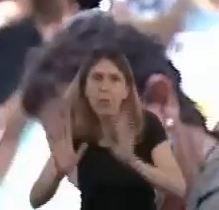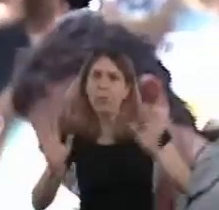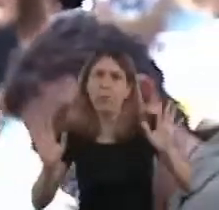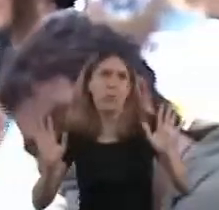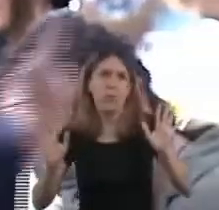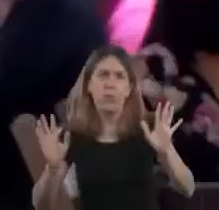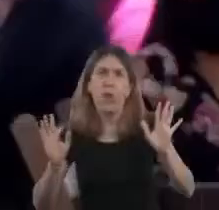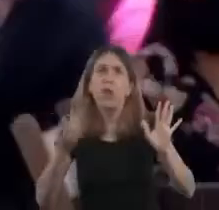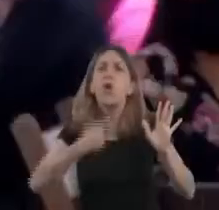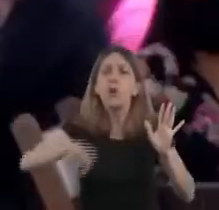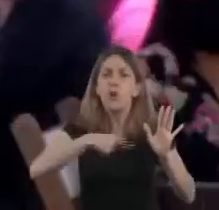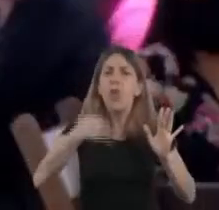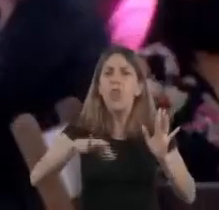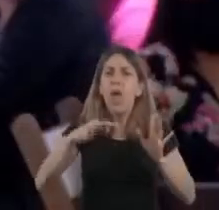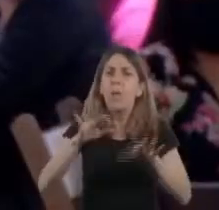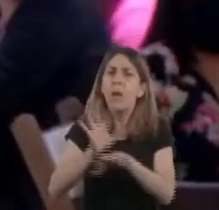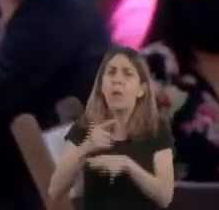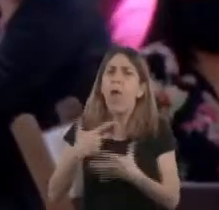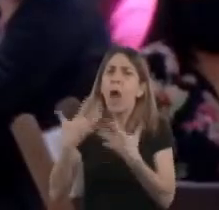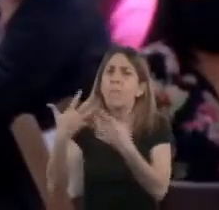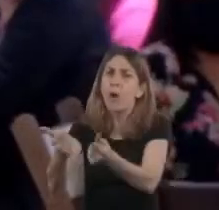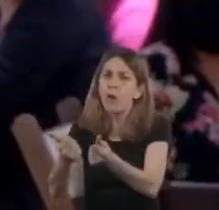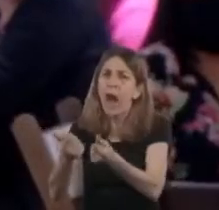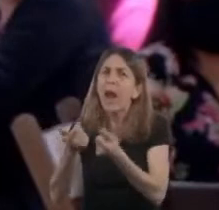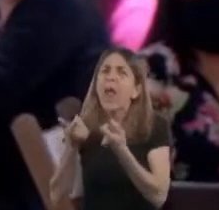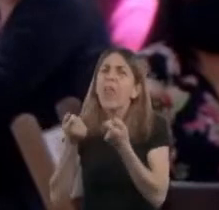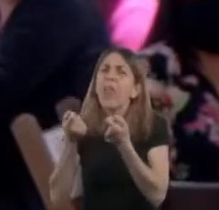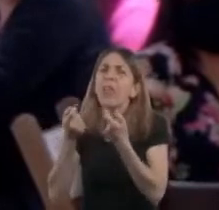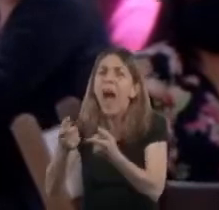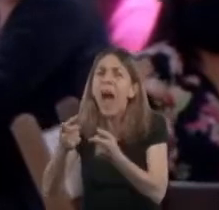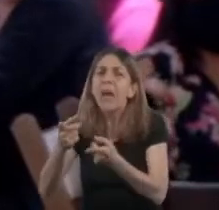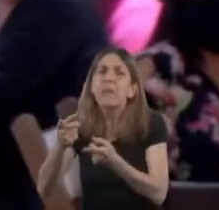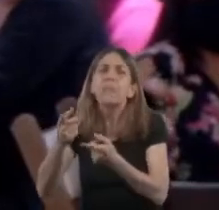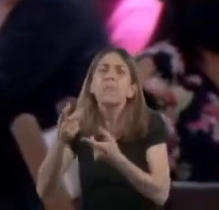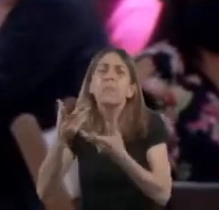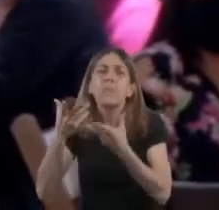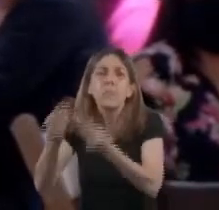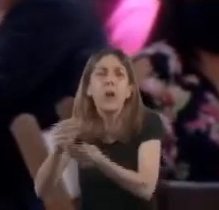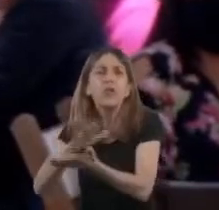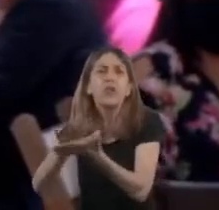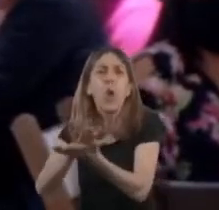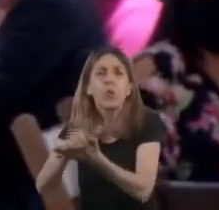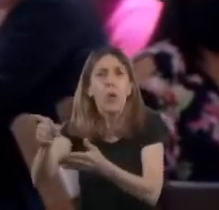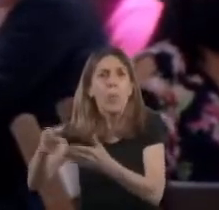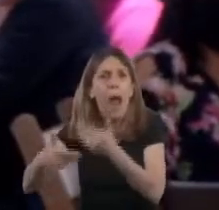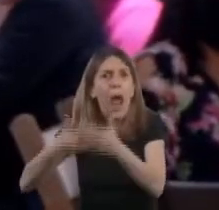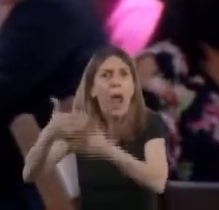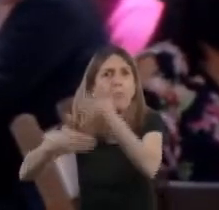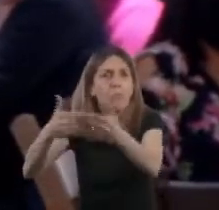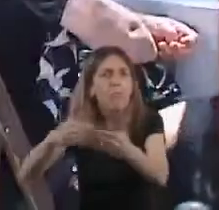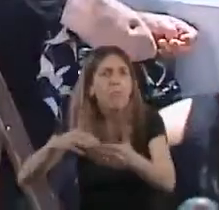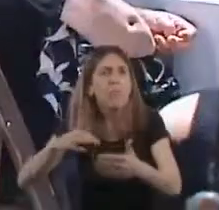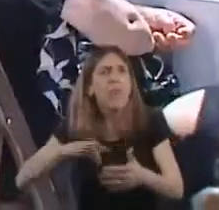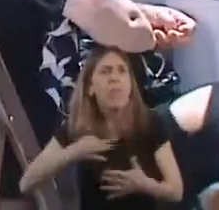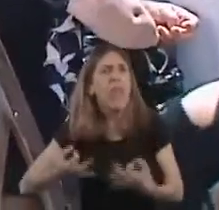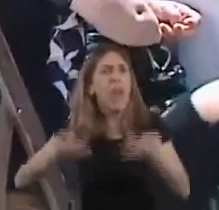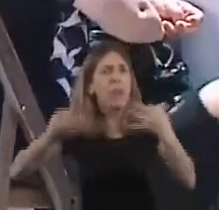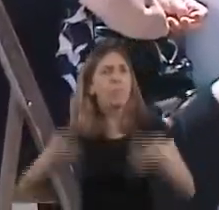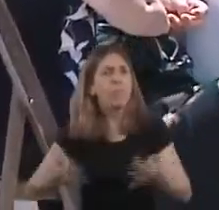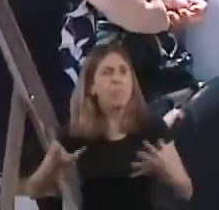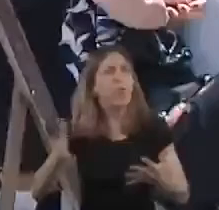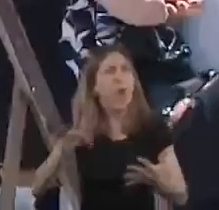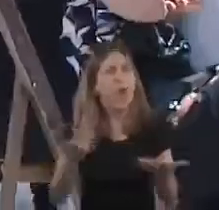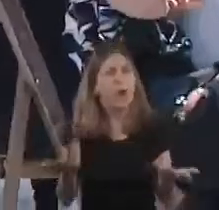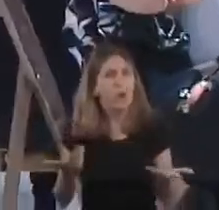hacer es tenderles una mano y ayudarlos a que sigan viviendo dignamente en la